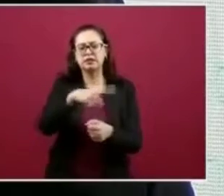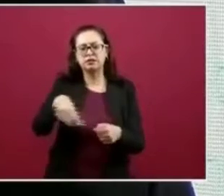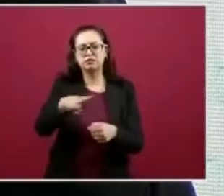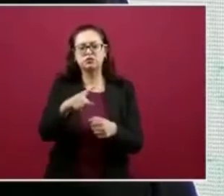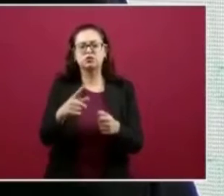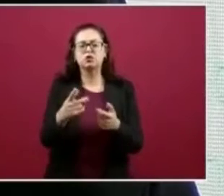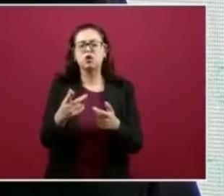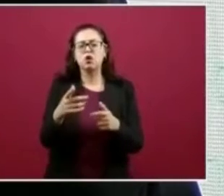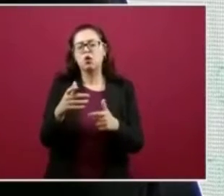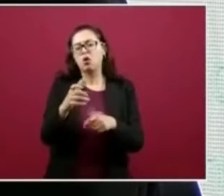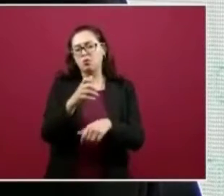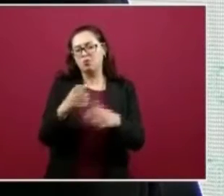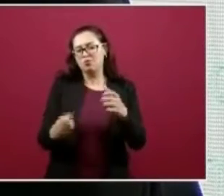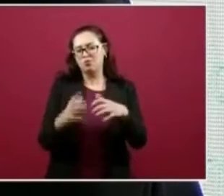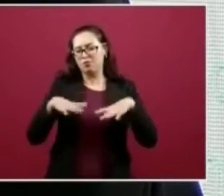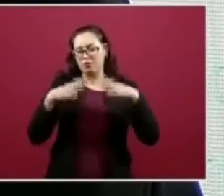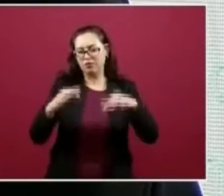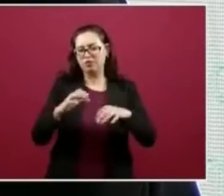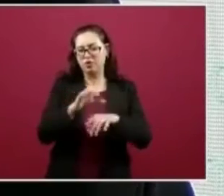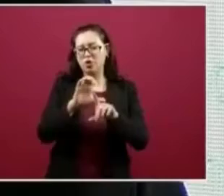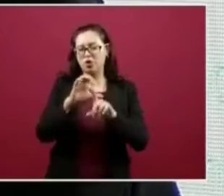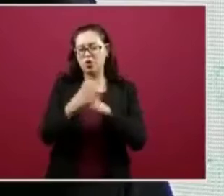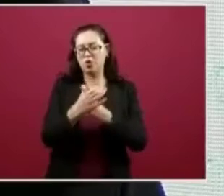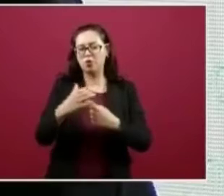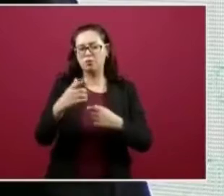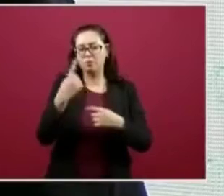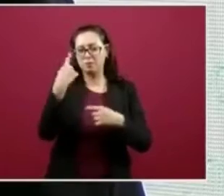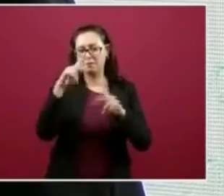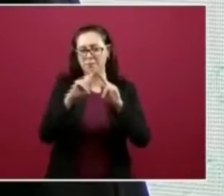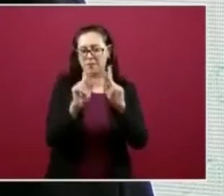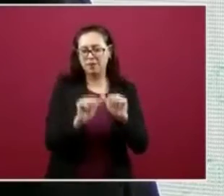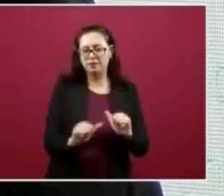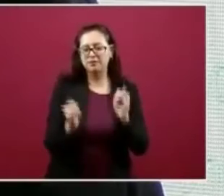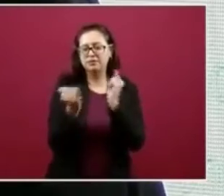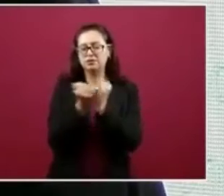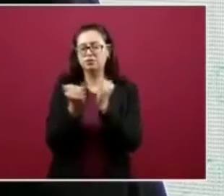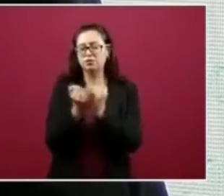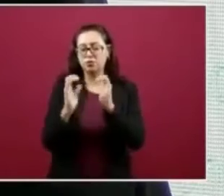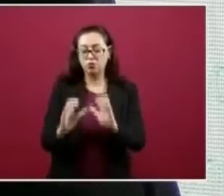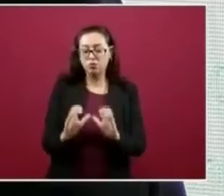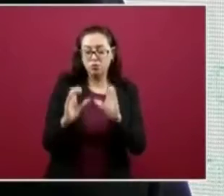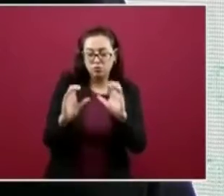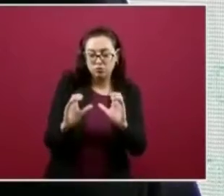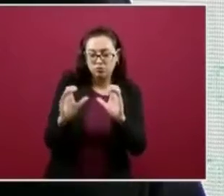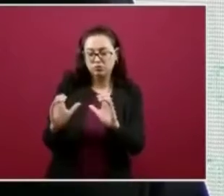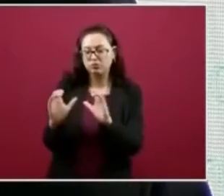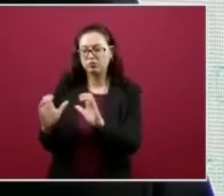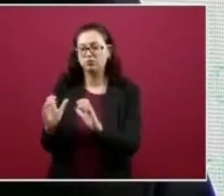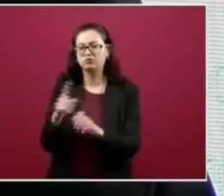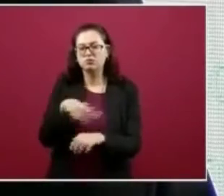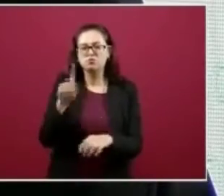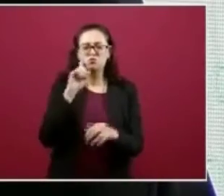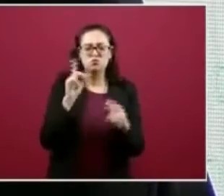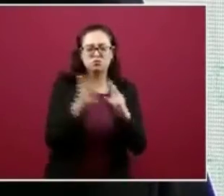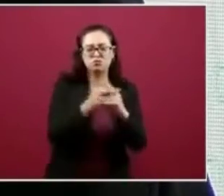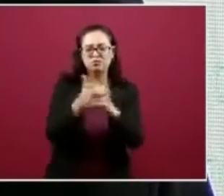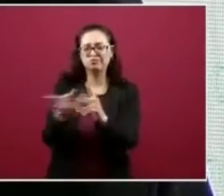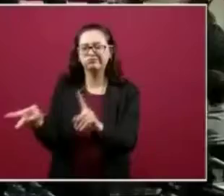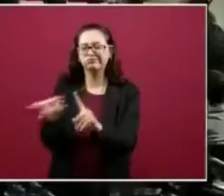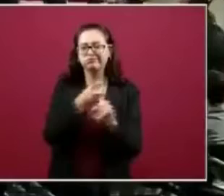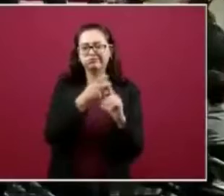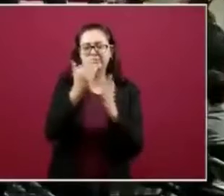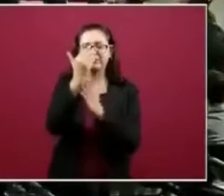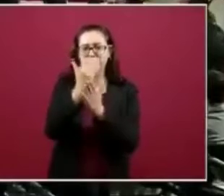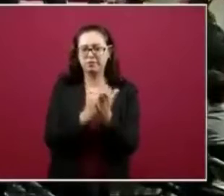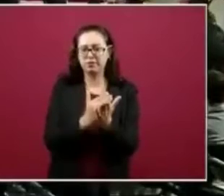la paz, a fin de impulsar medidas en materia de seguridad para prevenir y reducir los feminicidios y